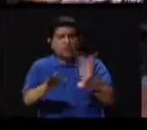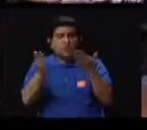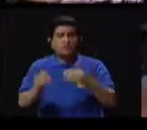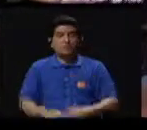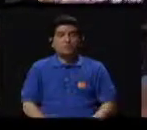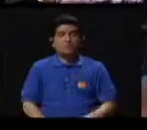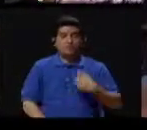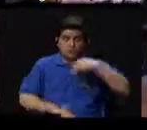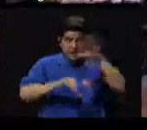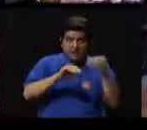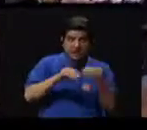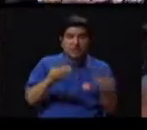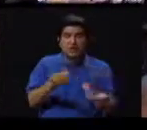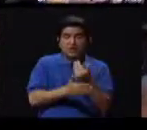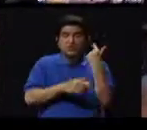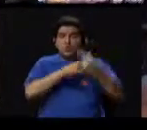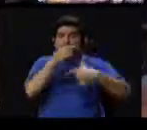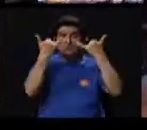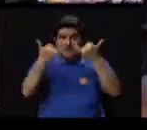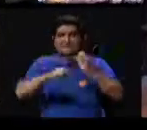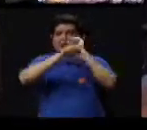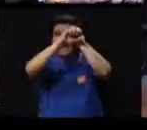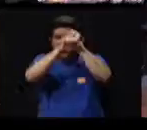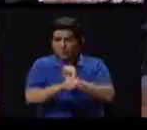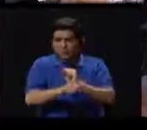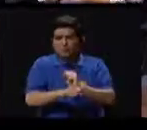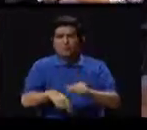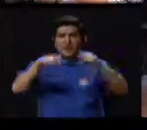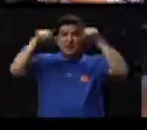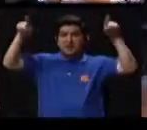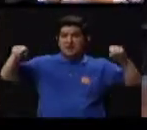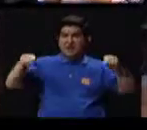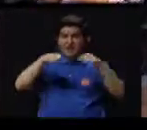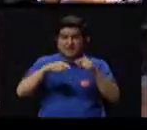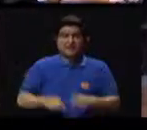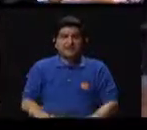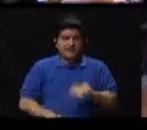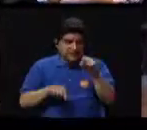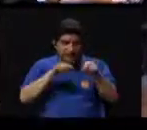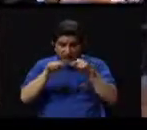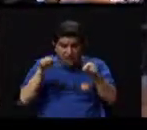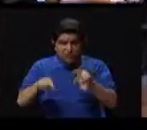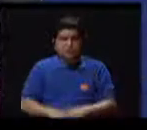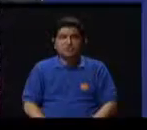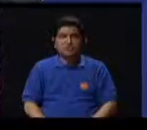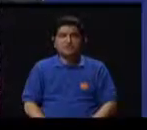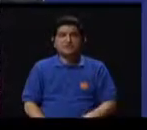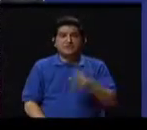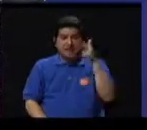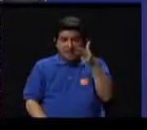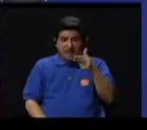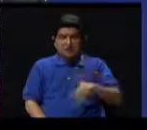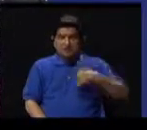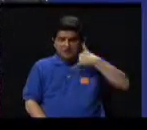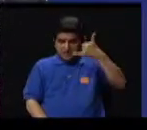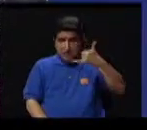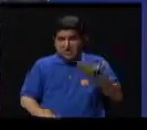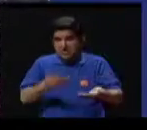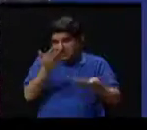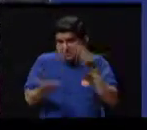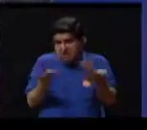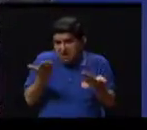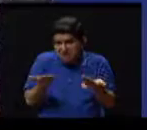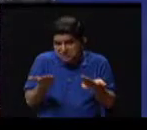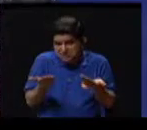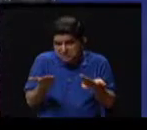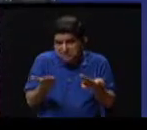Voy a agregar algo. ¿O será algo de las nuevas generaciones que ya están acostumbrados a las pantallas, a los botones, a las cámaras, a los celulares? Ambas cosas pueden ser,